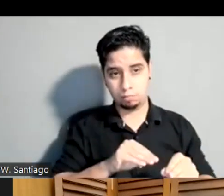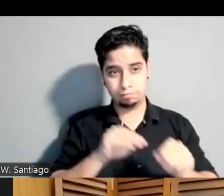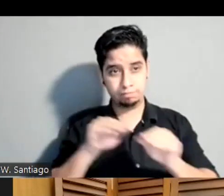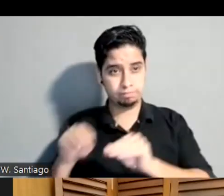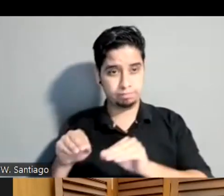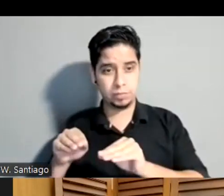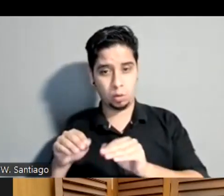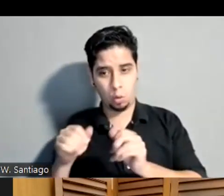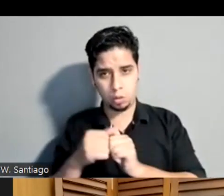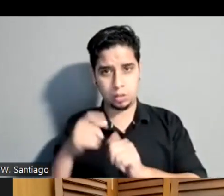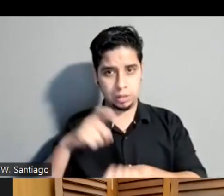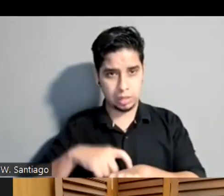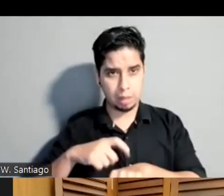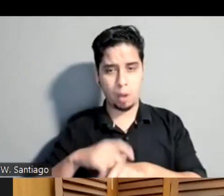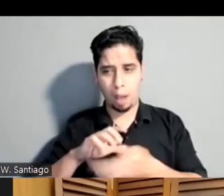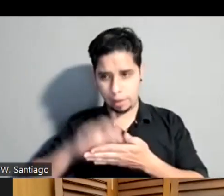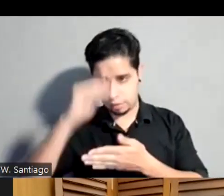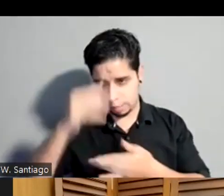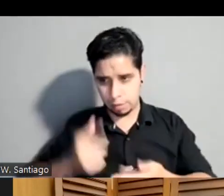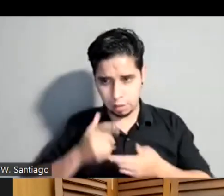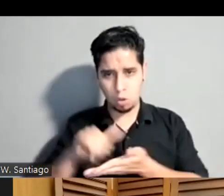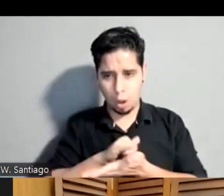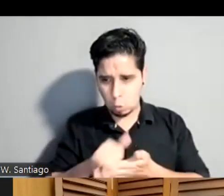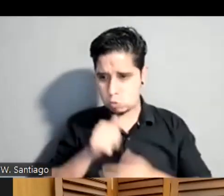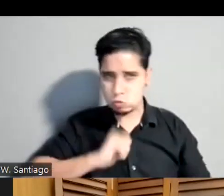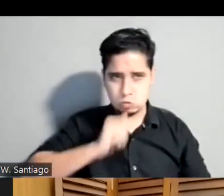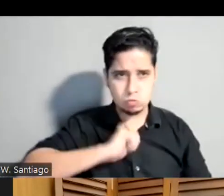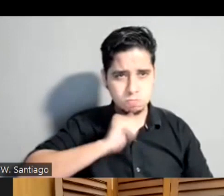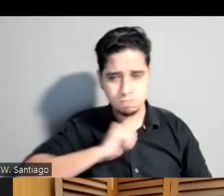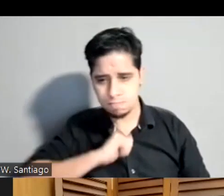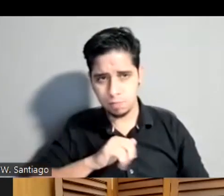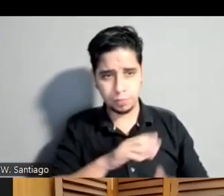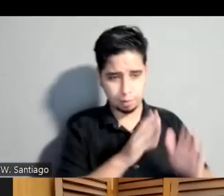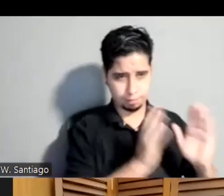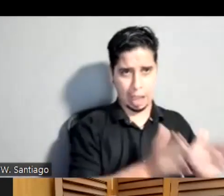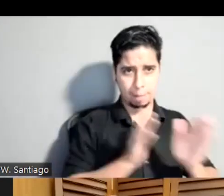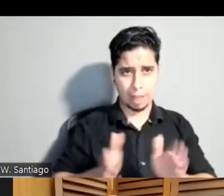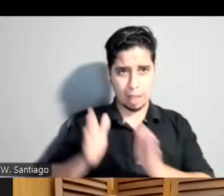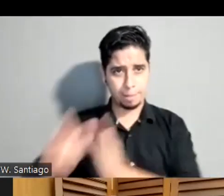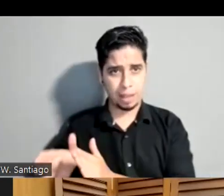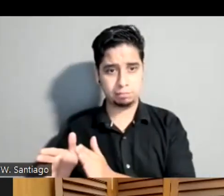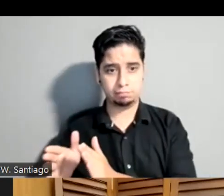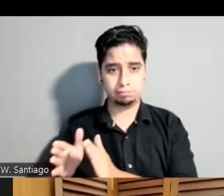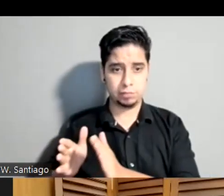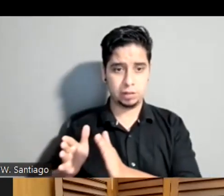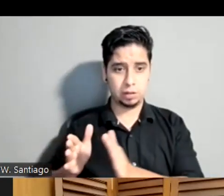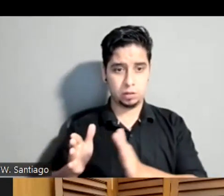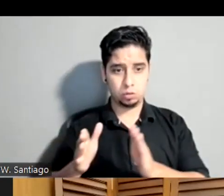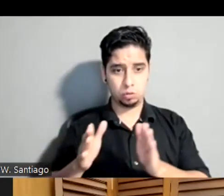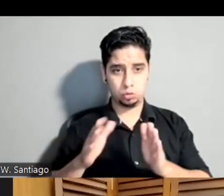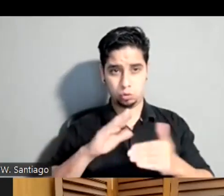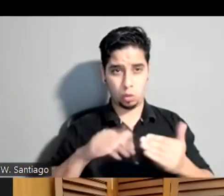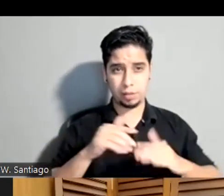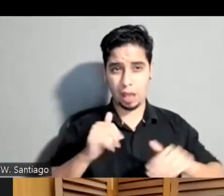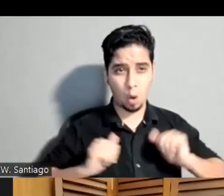limpio, ¿verdad?, tiene que sobrevivir en Nueva York. tener todas esas funciones que